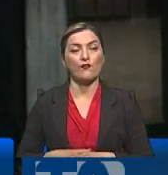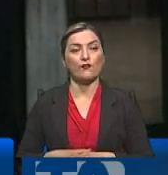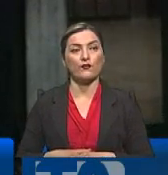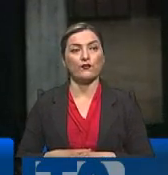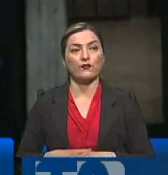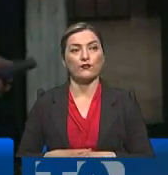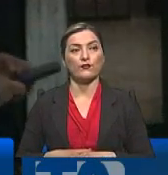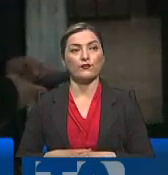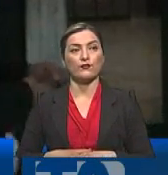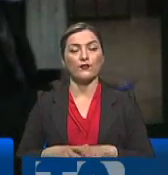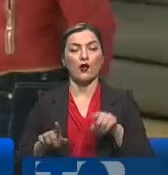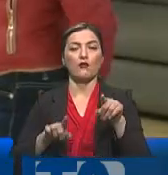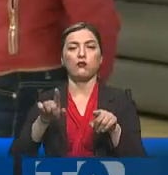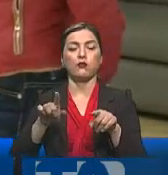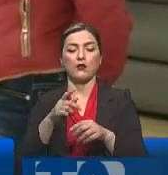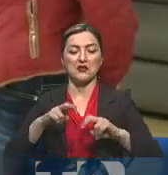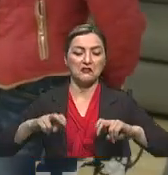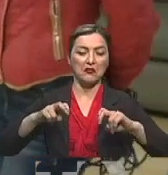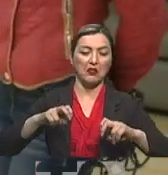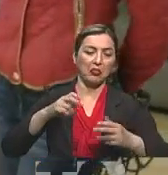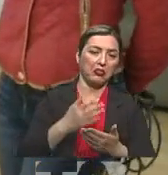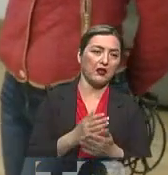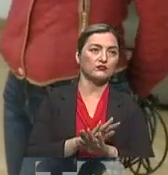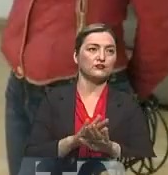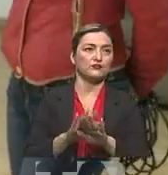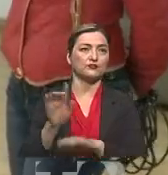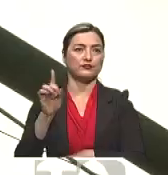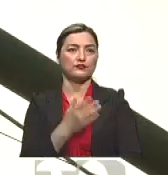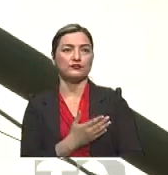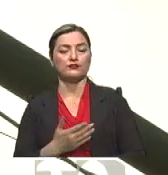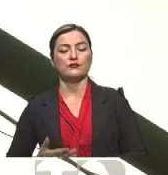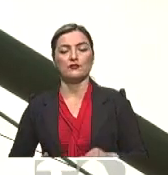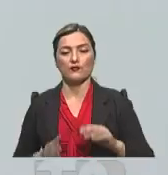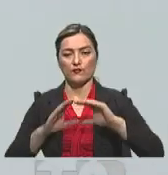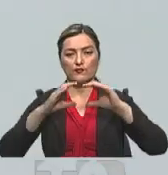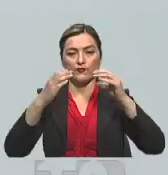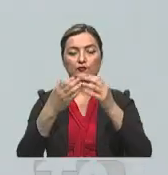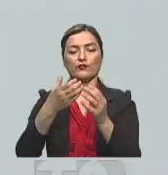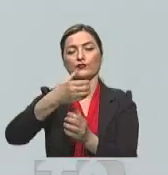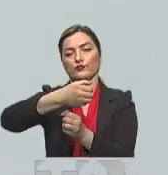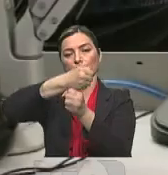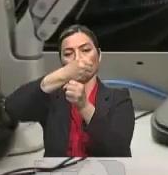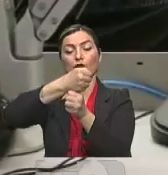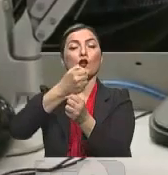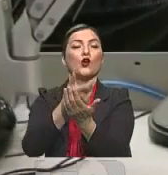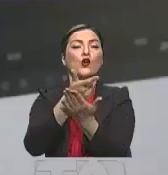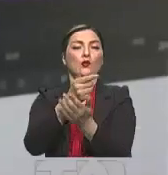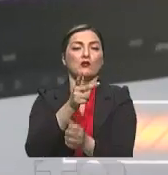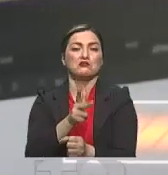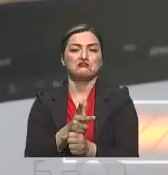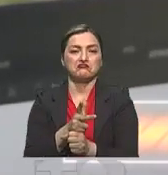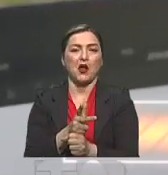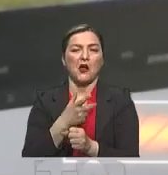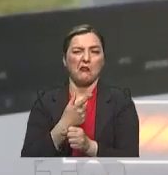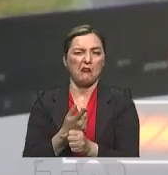lamentablemente ha sucedido en otras ocasiones. Asimismo, para Bernardo Abad, presidente de la Comisión de Seguridad, fue infructuosa la compra de las cámaras